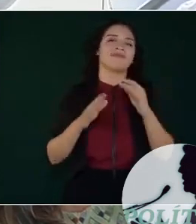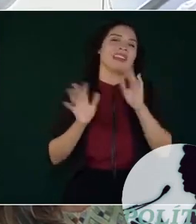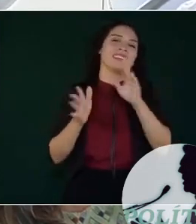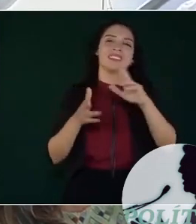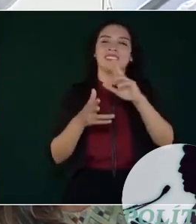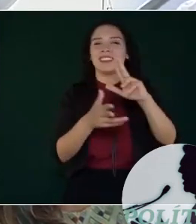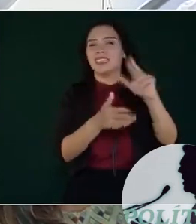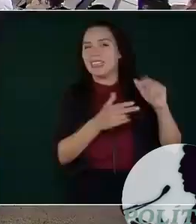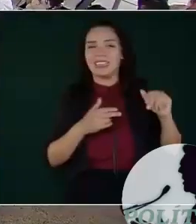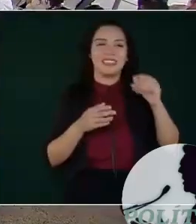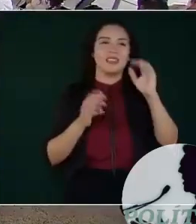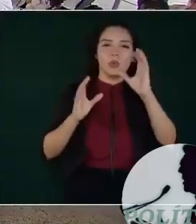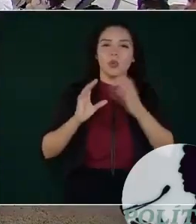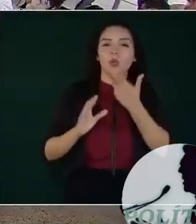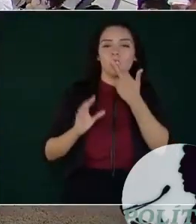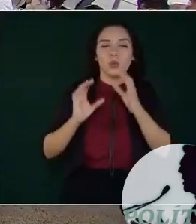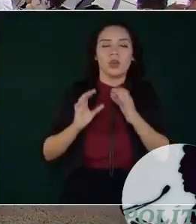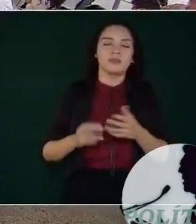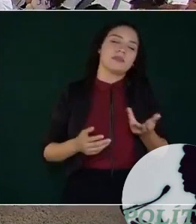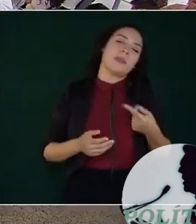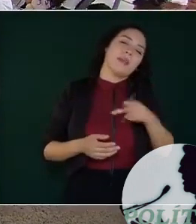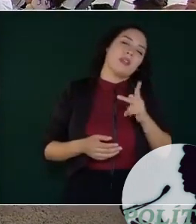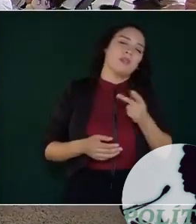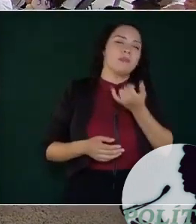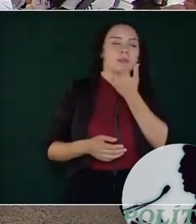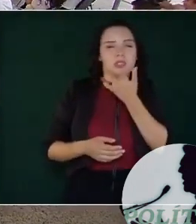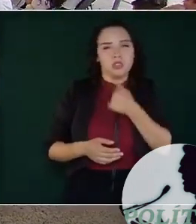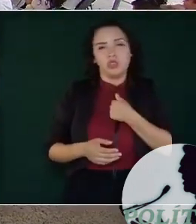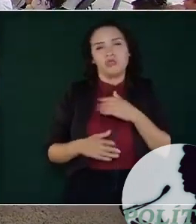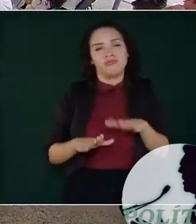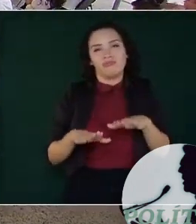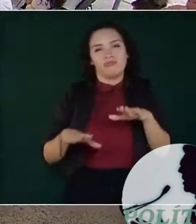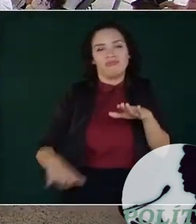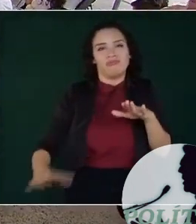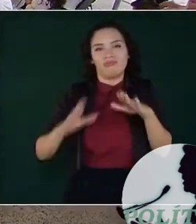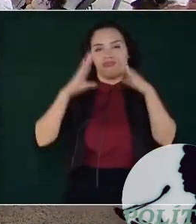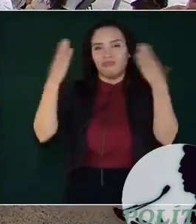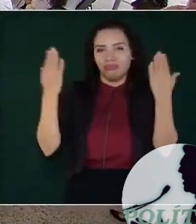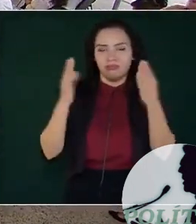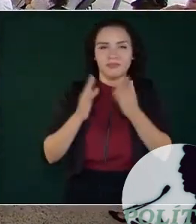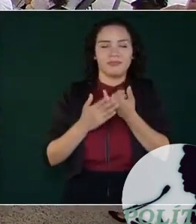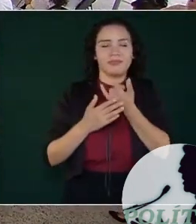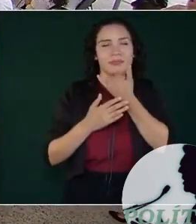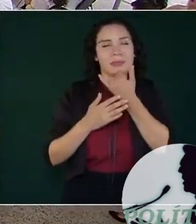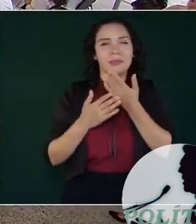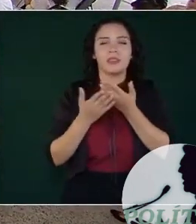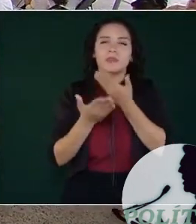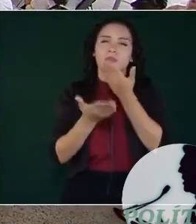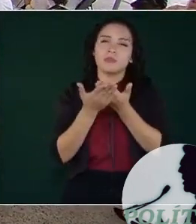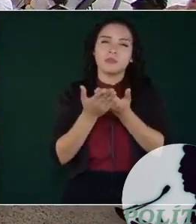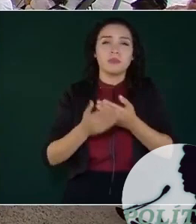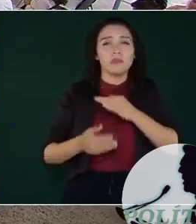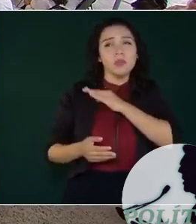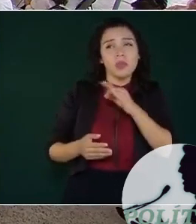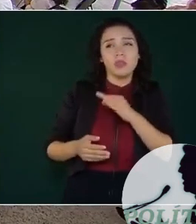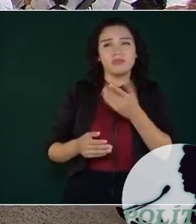sé que también es como apresurado darle una postura, pedirle una postura a usted, tal vez se acaba de enterar, pero no sé si quisiera el señor